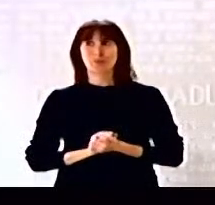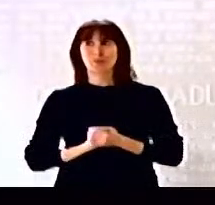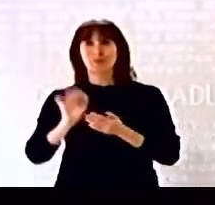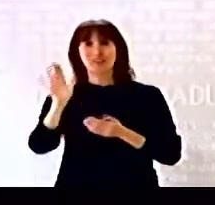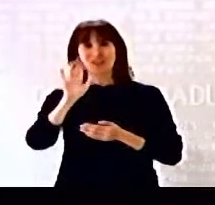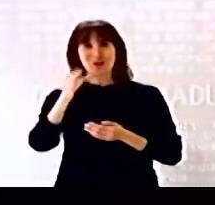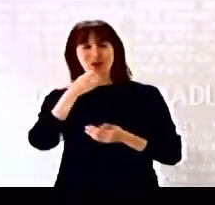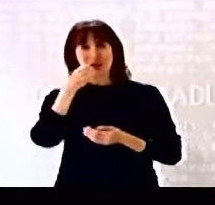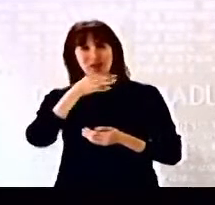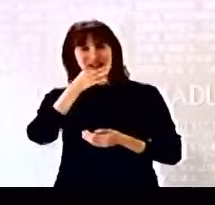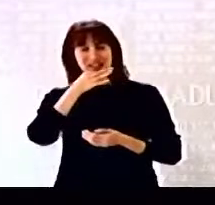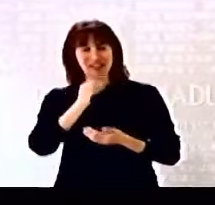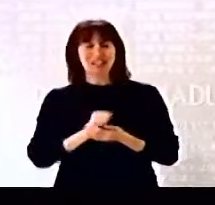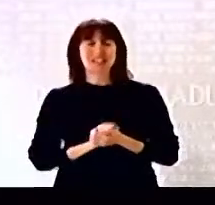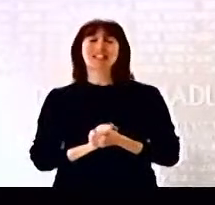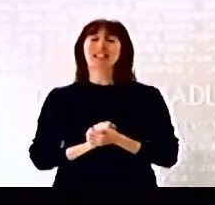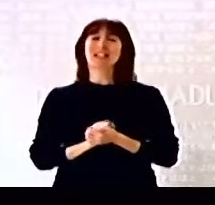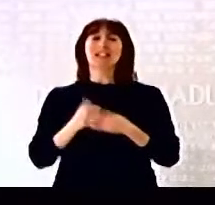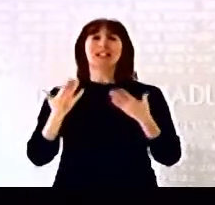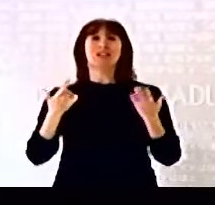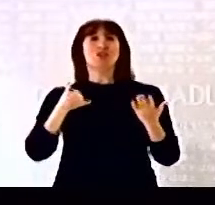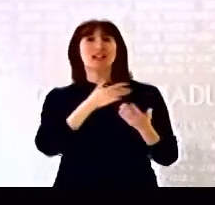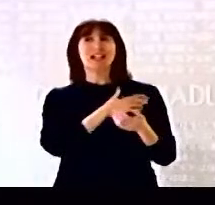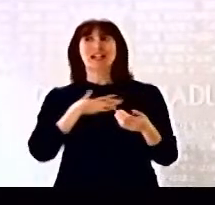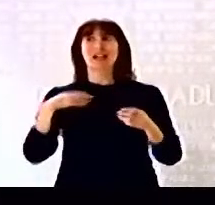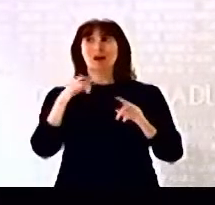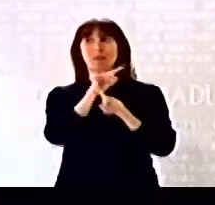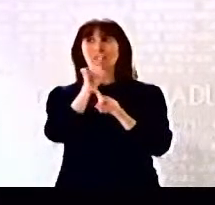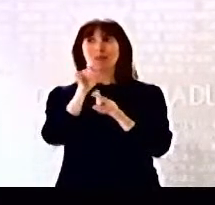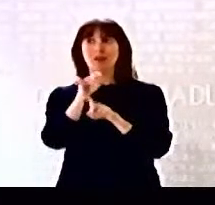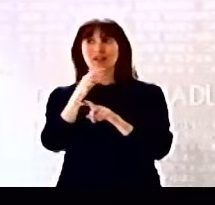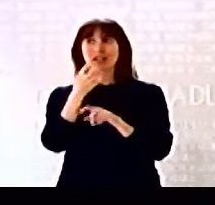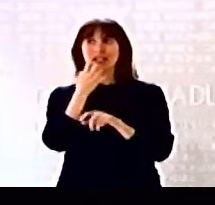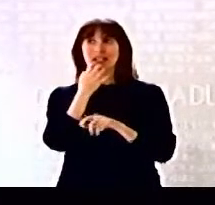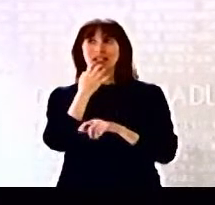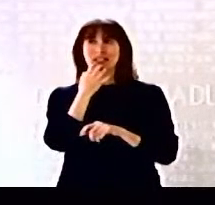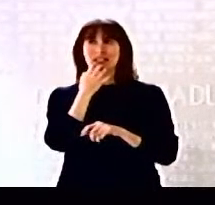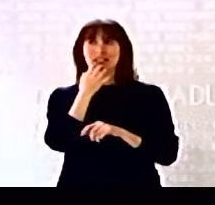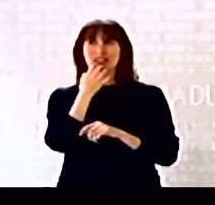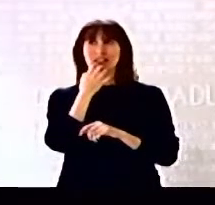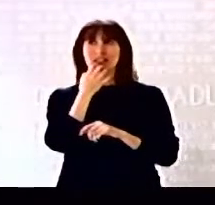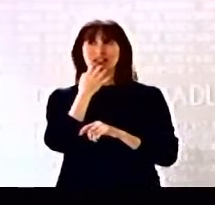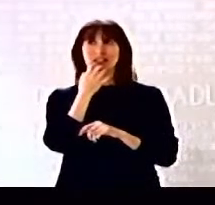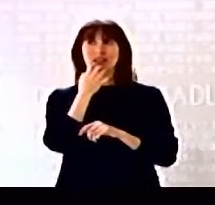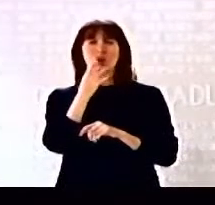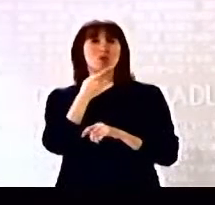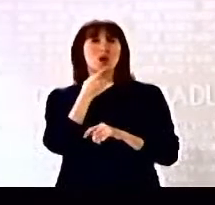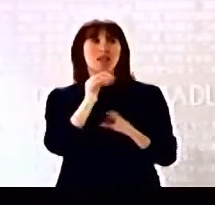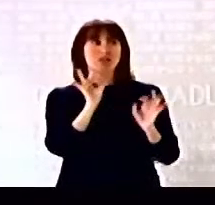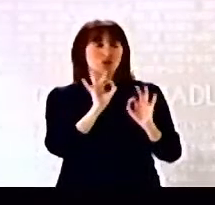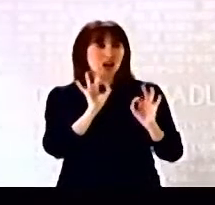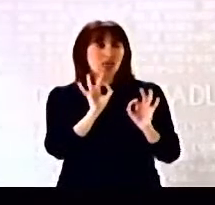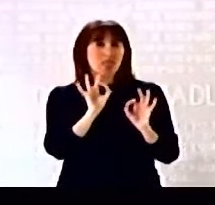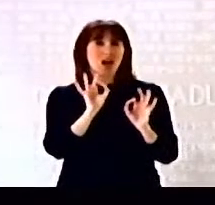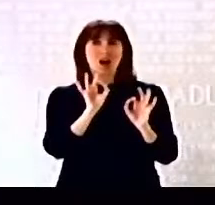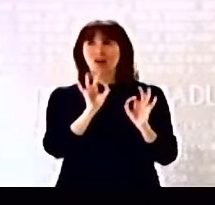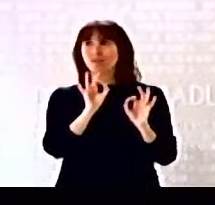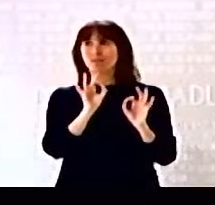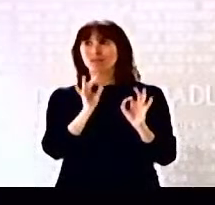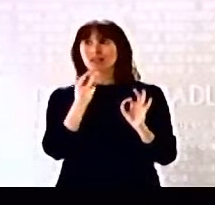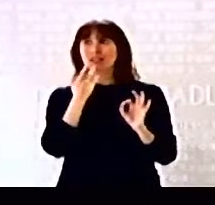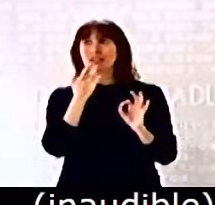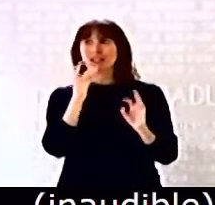Hola, ¿qué tal? Buenas tardes. Quería preguntar si se prevé, no lo ha dicho, o va a haber